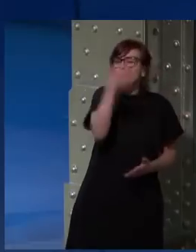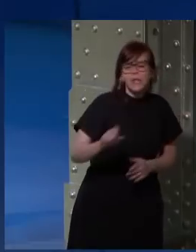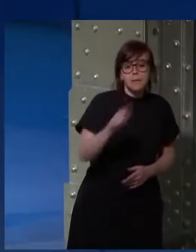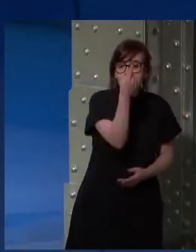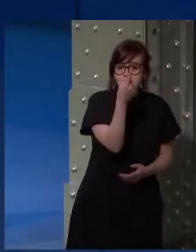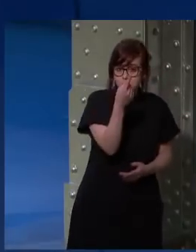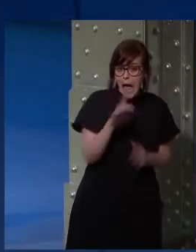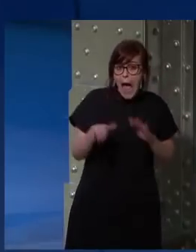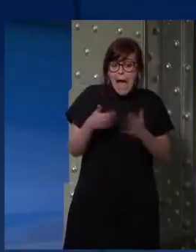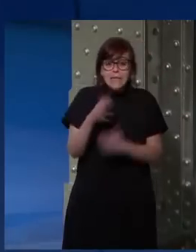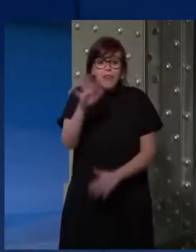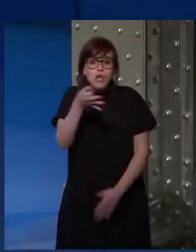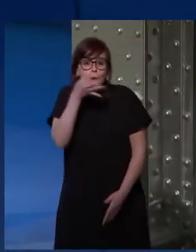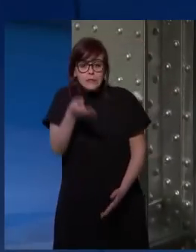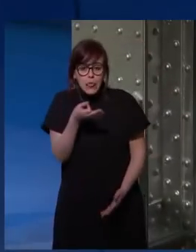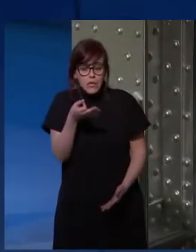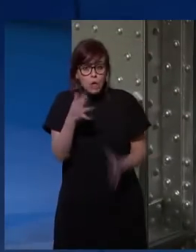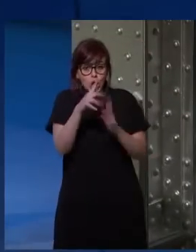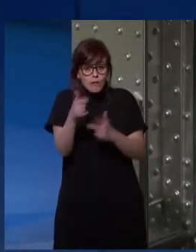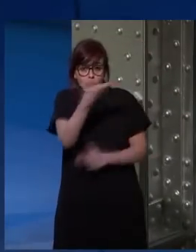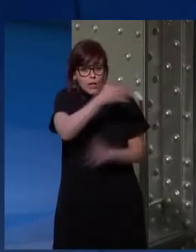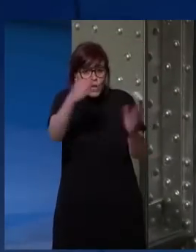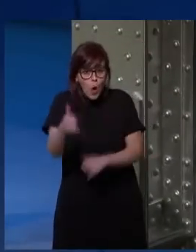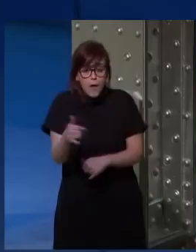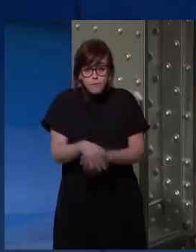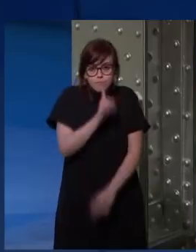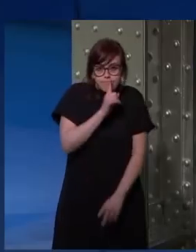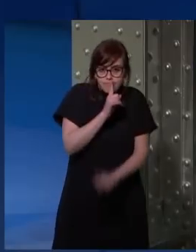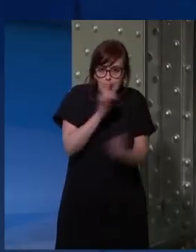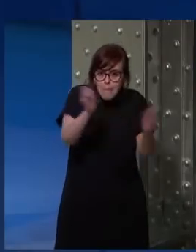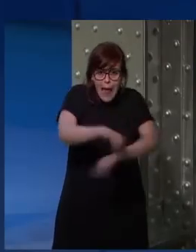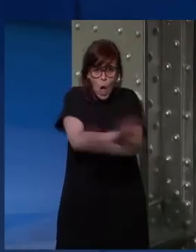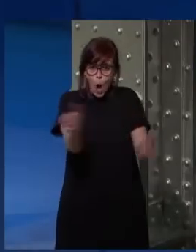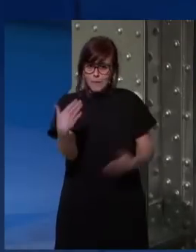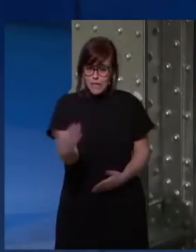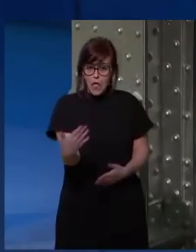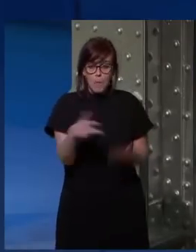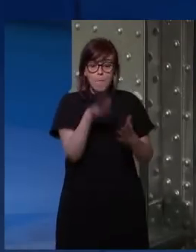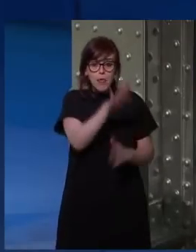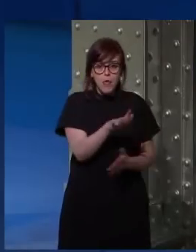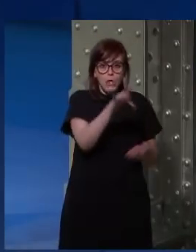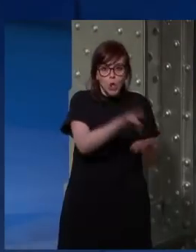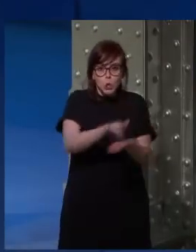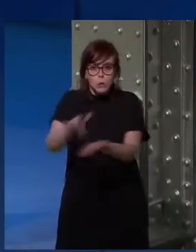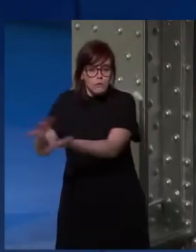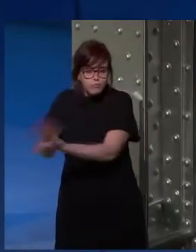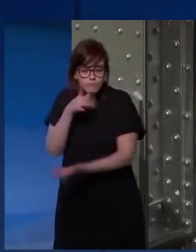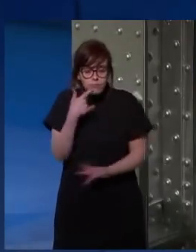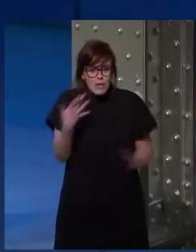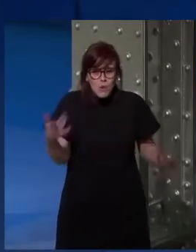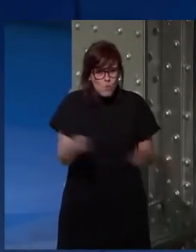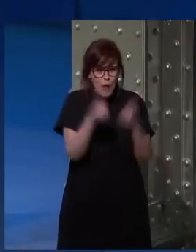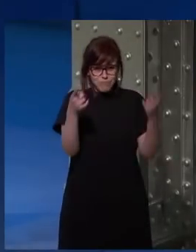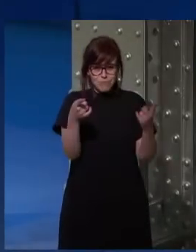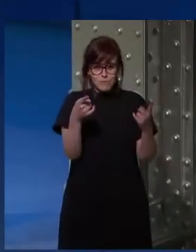están mareando porque no me están contando nada nuevo, ni ha pasado nada, o si ha pasado no me lo cuentan, etcétera, ¿no? O sea,